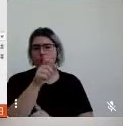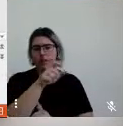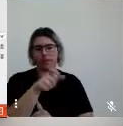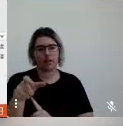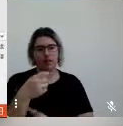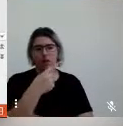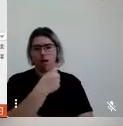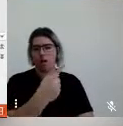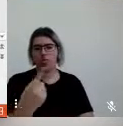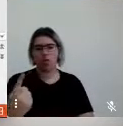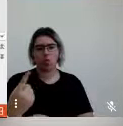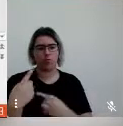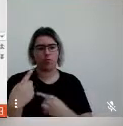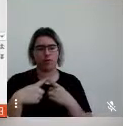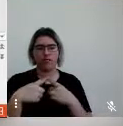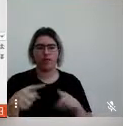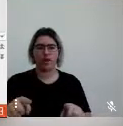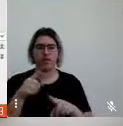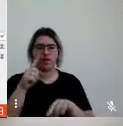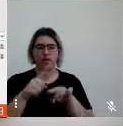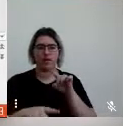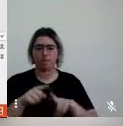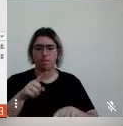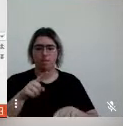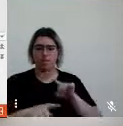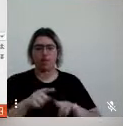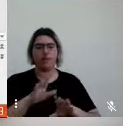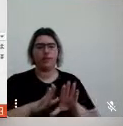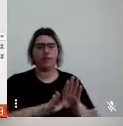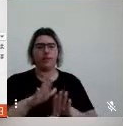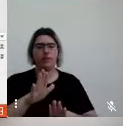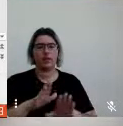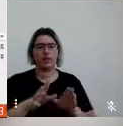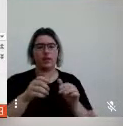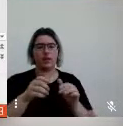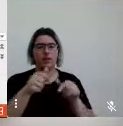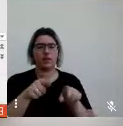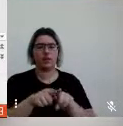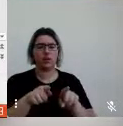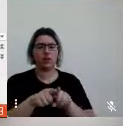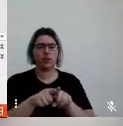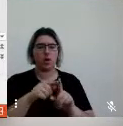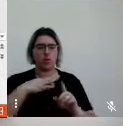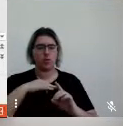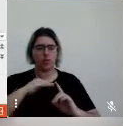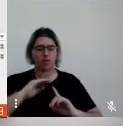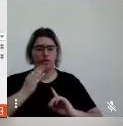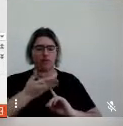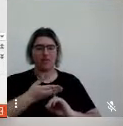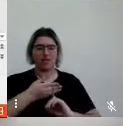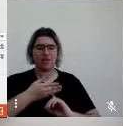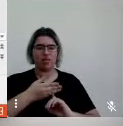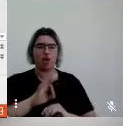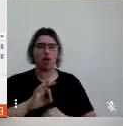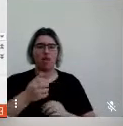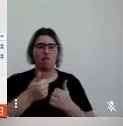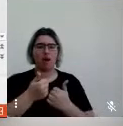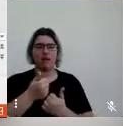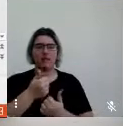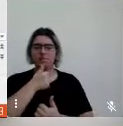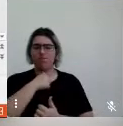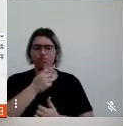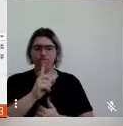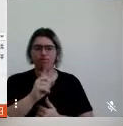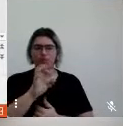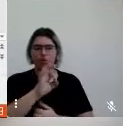puede haber, pues, a veces más predisposición o puede haber, lo que decíamos antes, intolerancias o exceso de hierro en sangre,